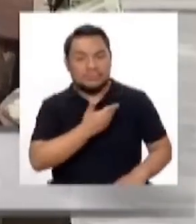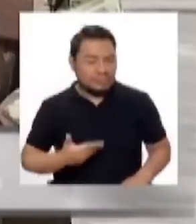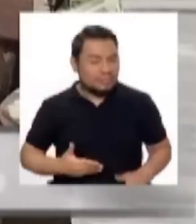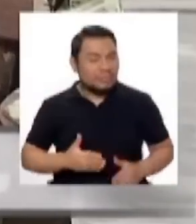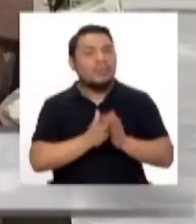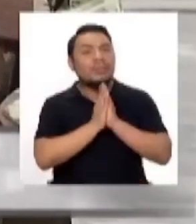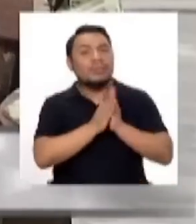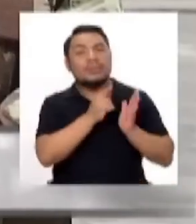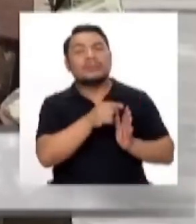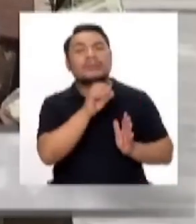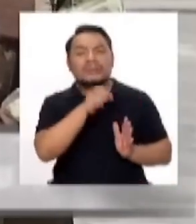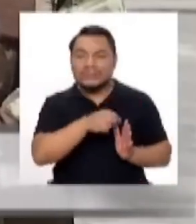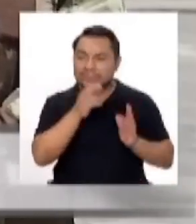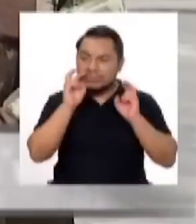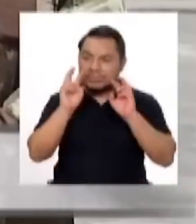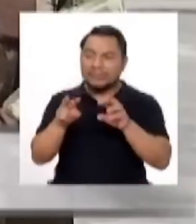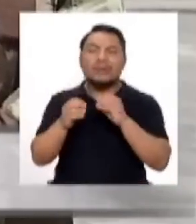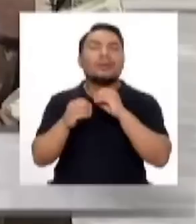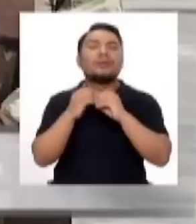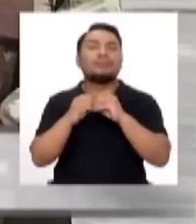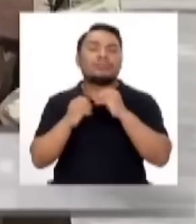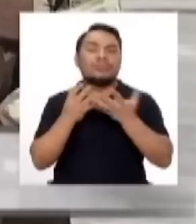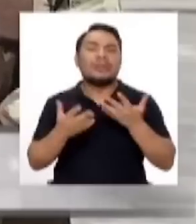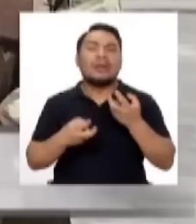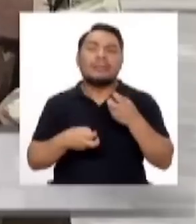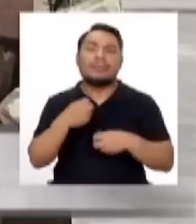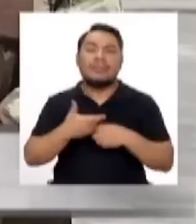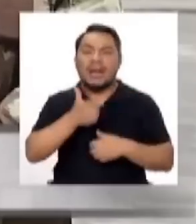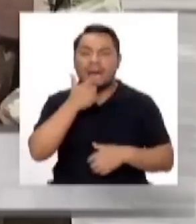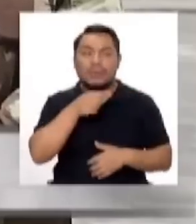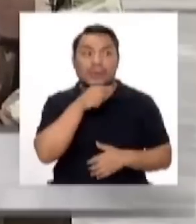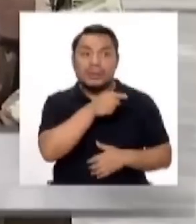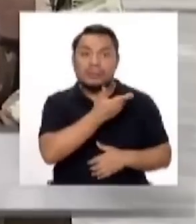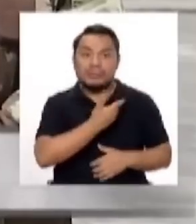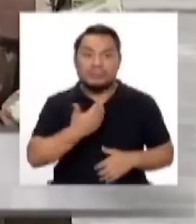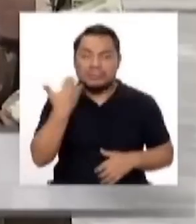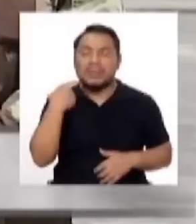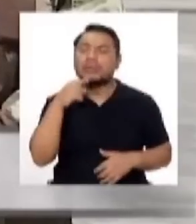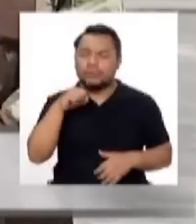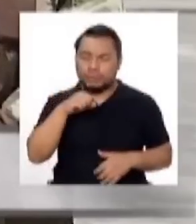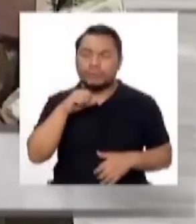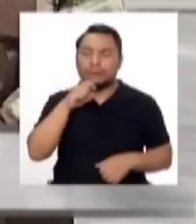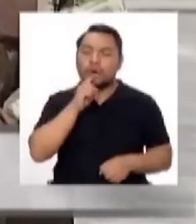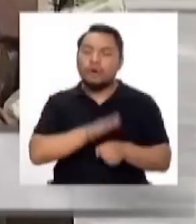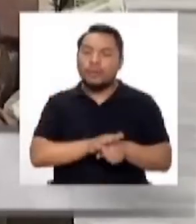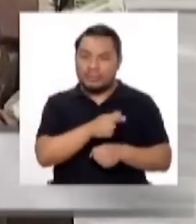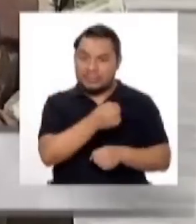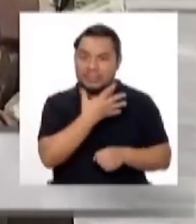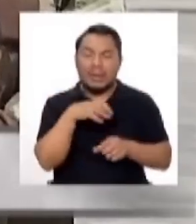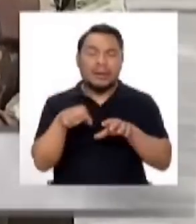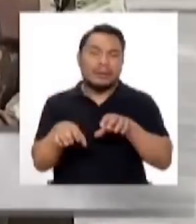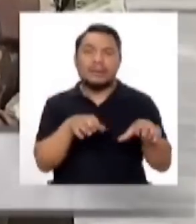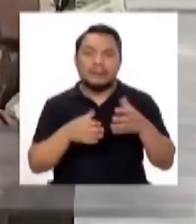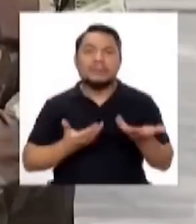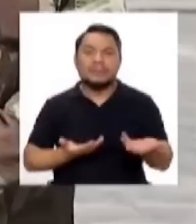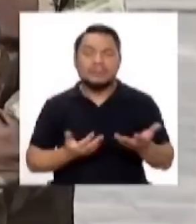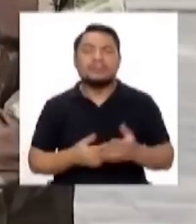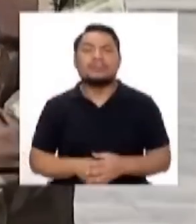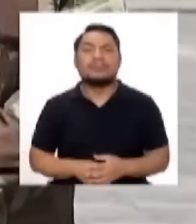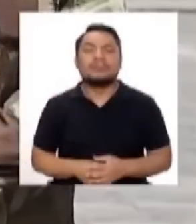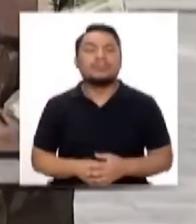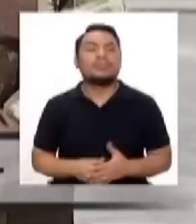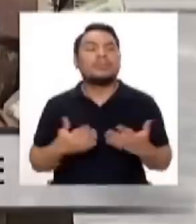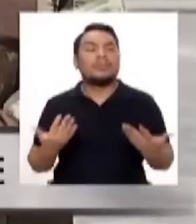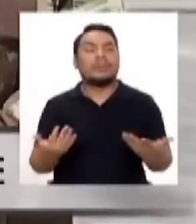vez le dé una solución a la crisis del agua y se ha comprometido inmediatamente a realizarlo.